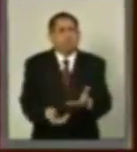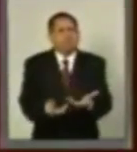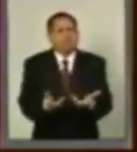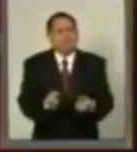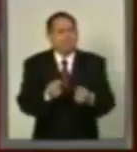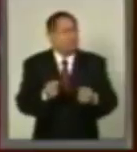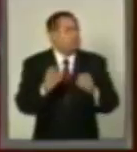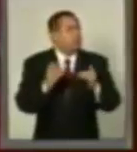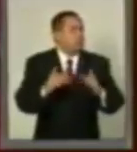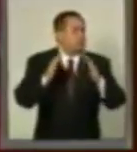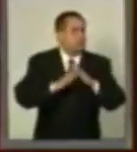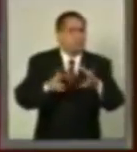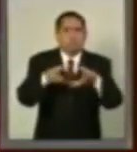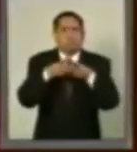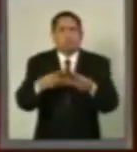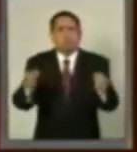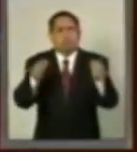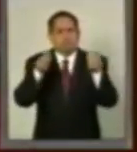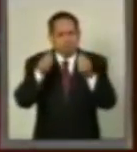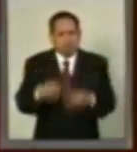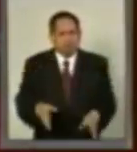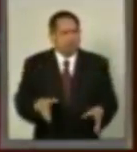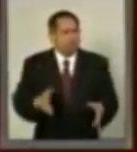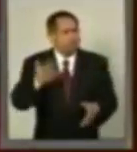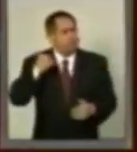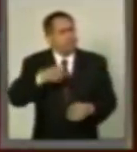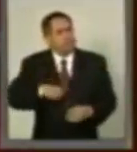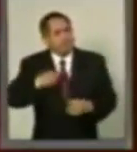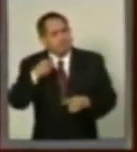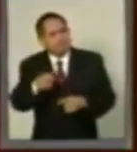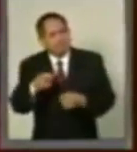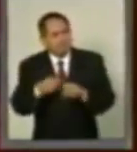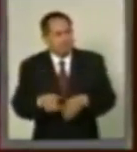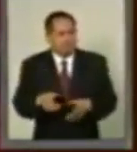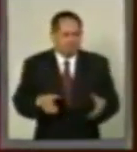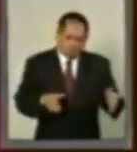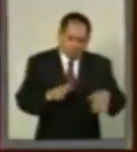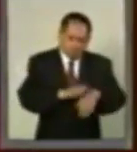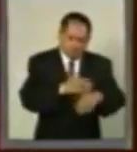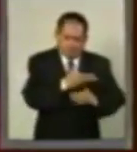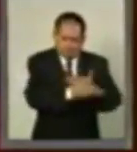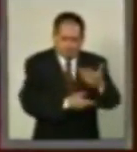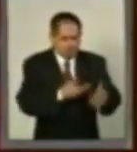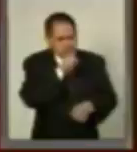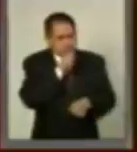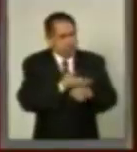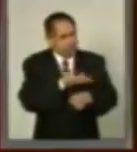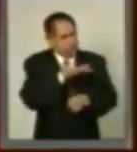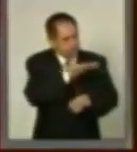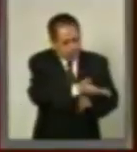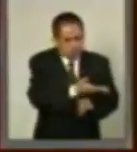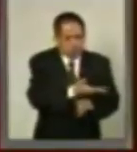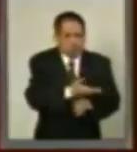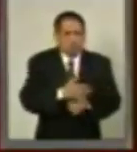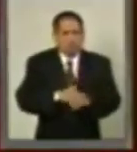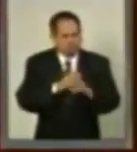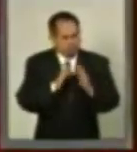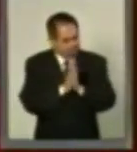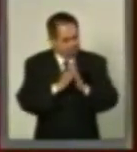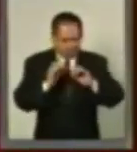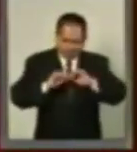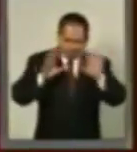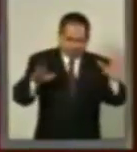una vivienda, una casa donde se vivía. Señor secretario, le solicitaría precisar